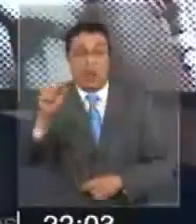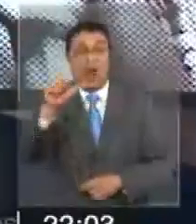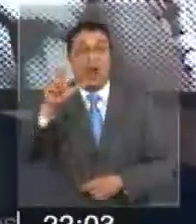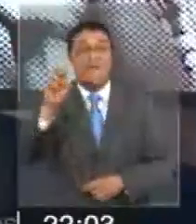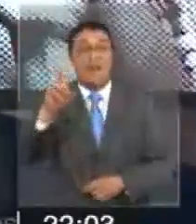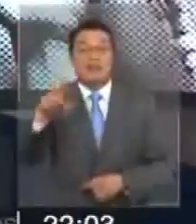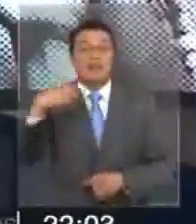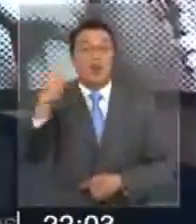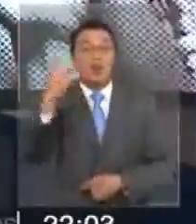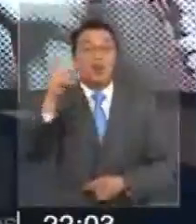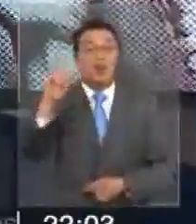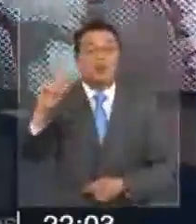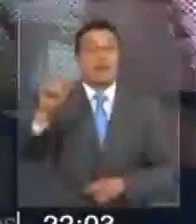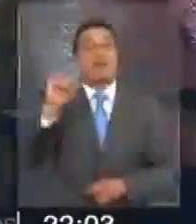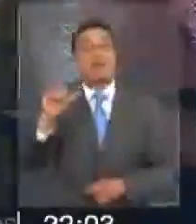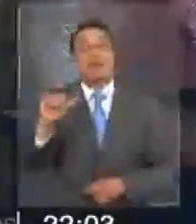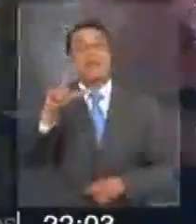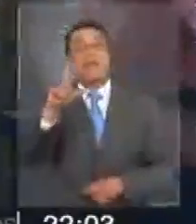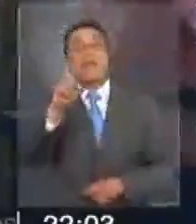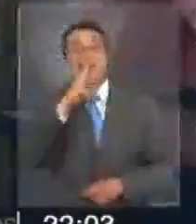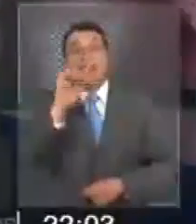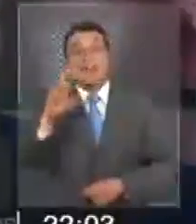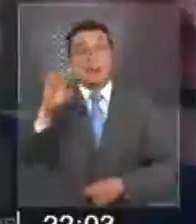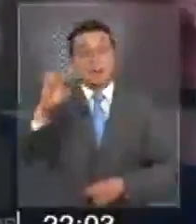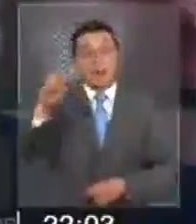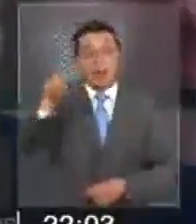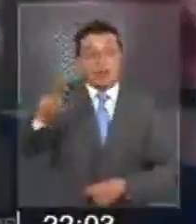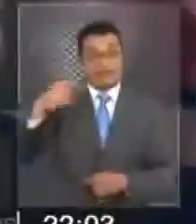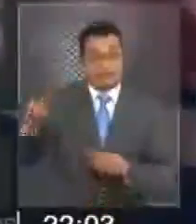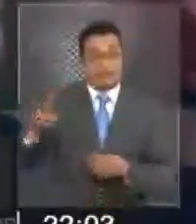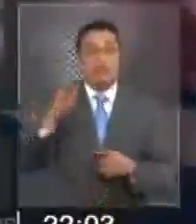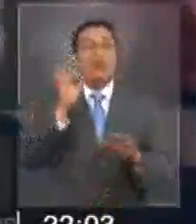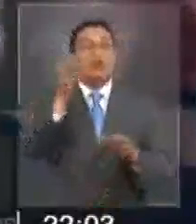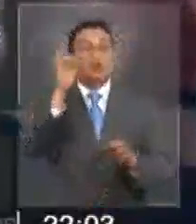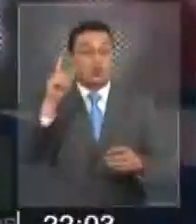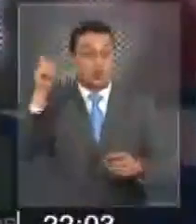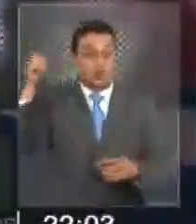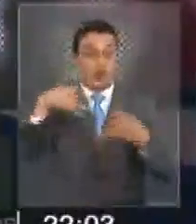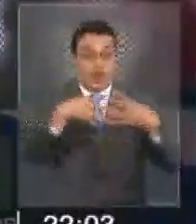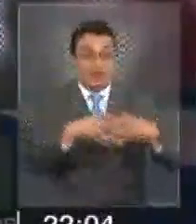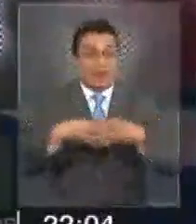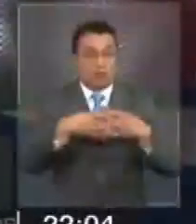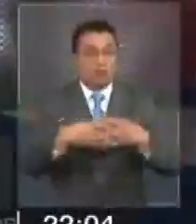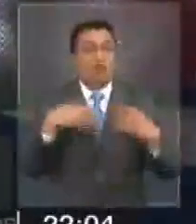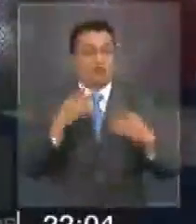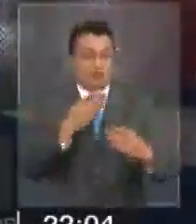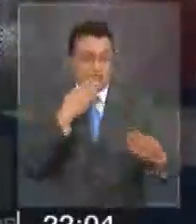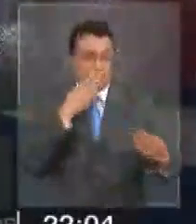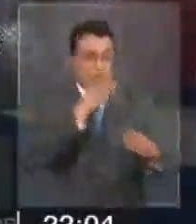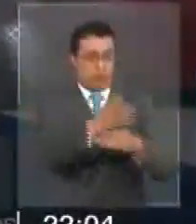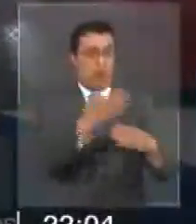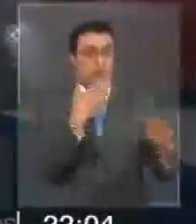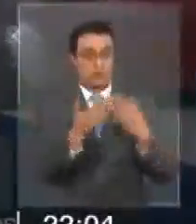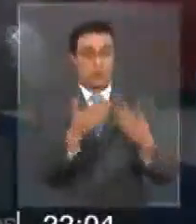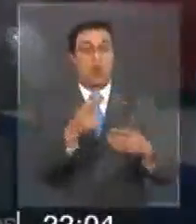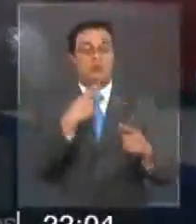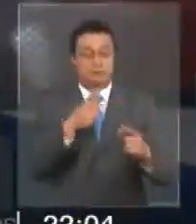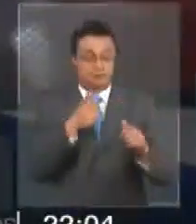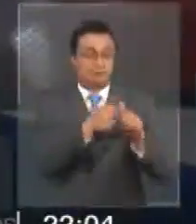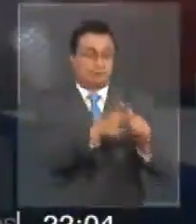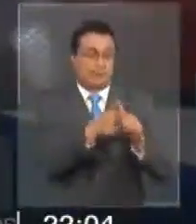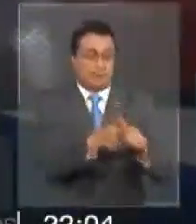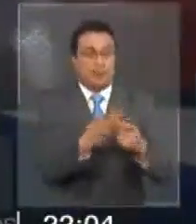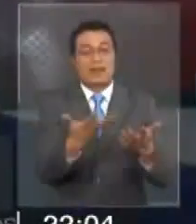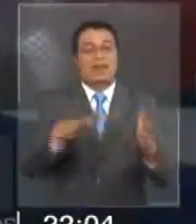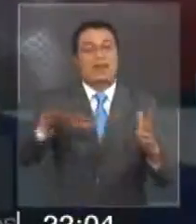Álvarez de la UDI y Juan Pablo Letelier del Partido Socialista, se reunieron en Washington con personeros del Departamento de Estado para interceder a favor